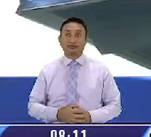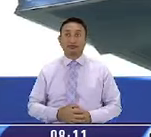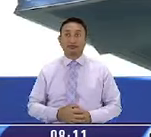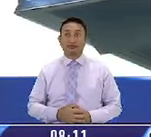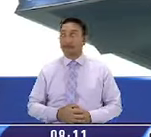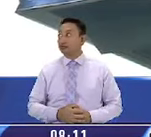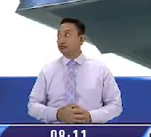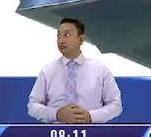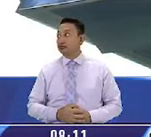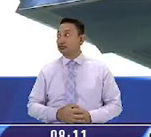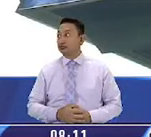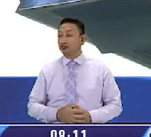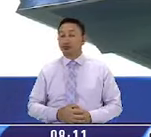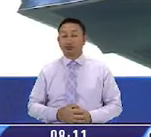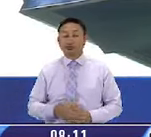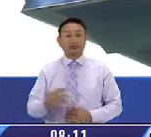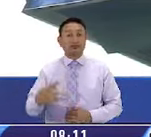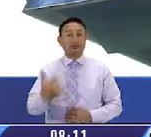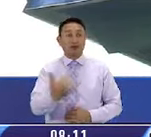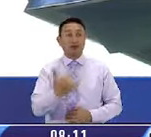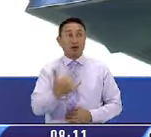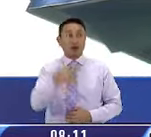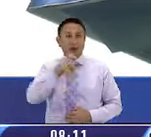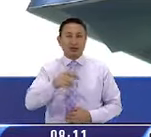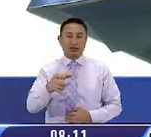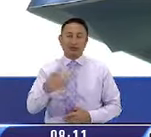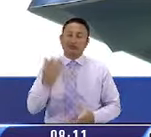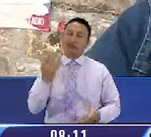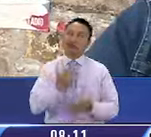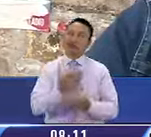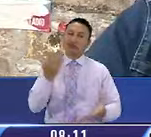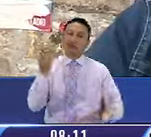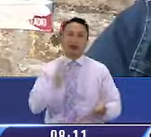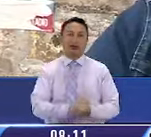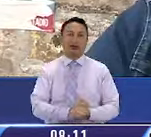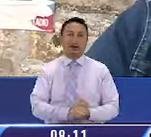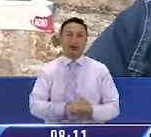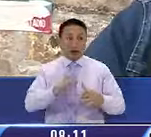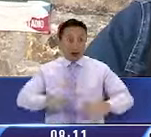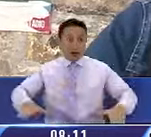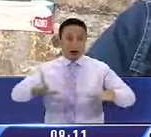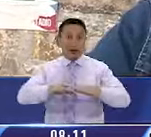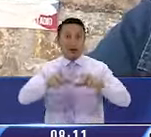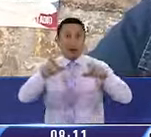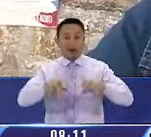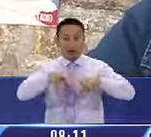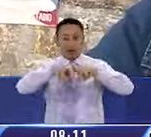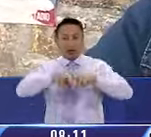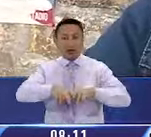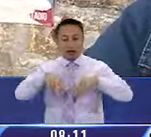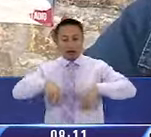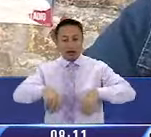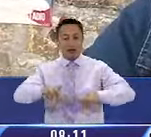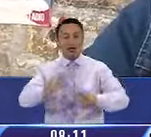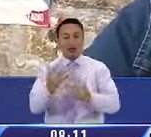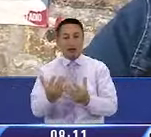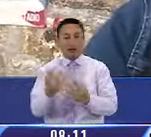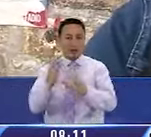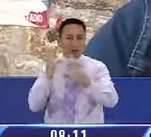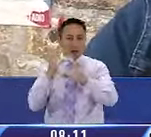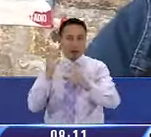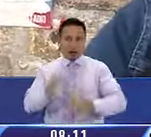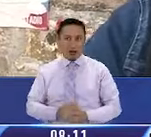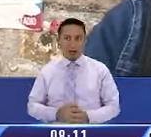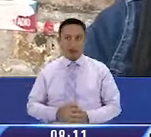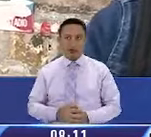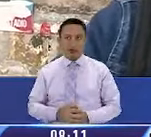lo cual su estado genera incomodidad y malestar. Un espacio para que la gente pueda esperar el bus y todo, ¿no?